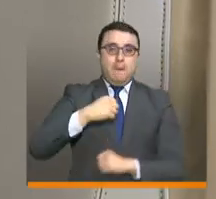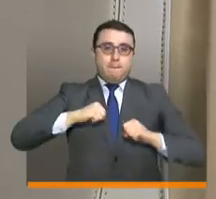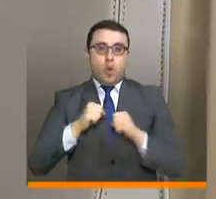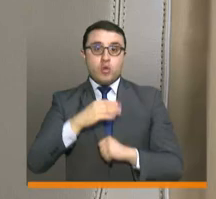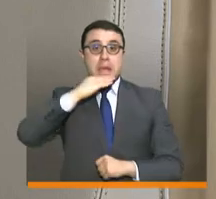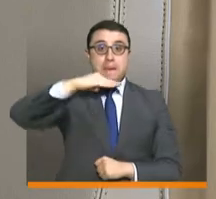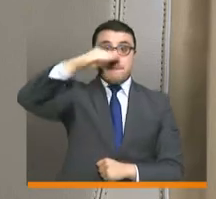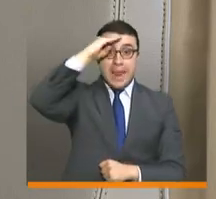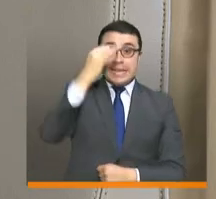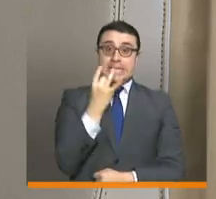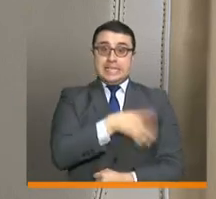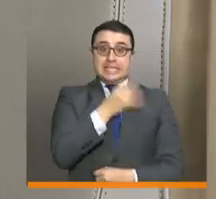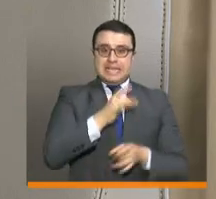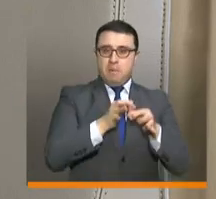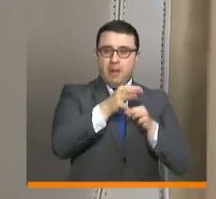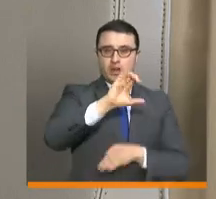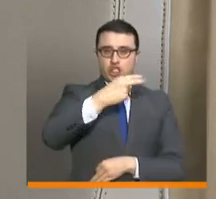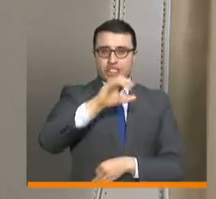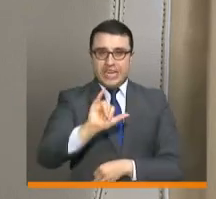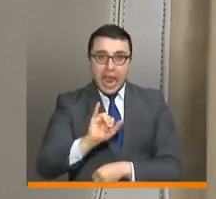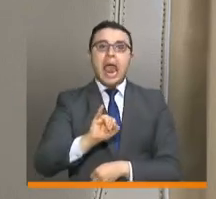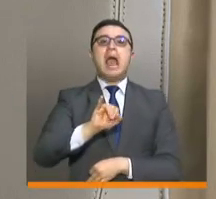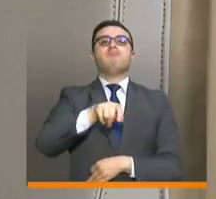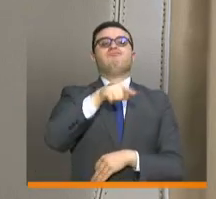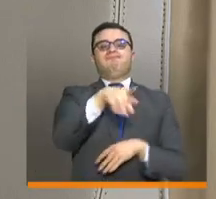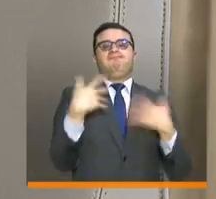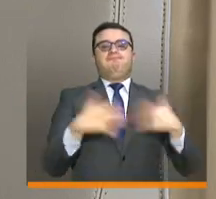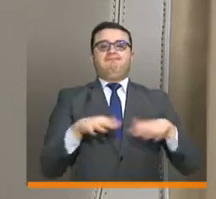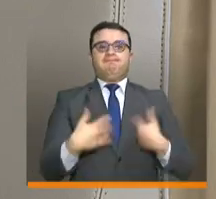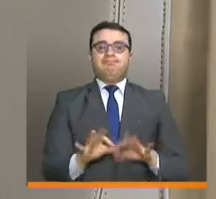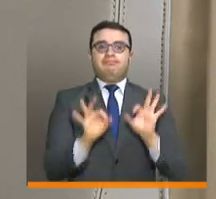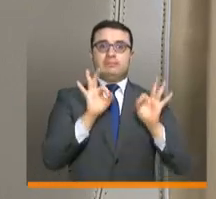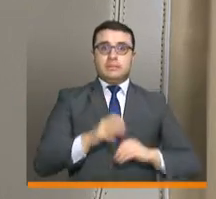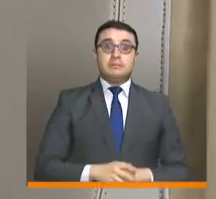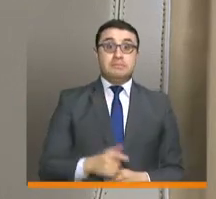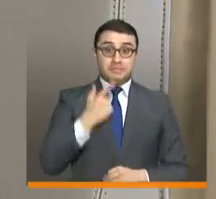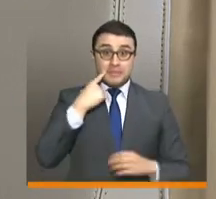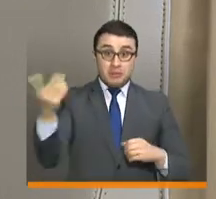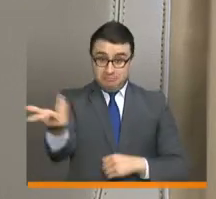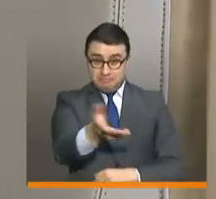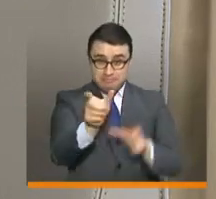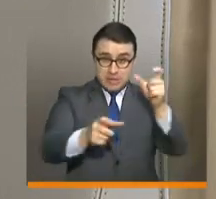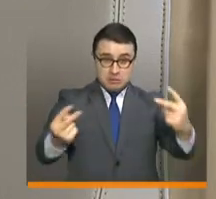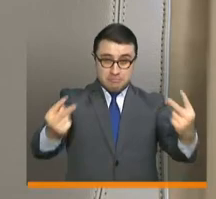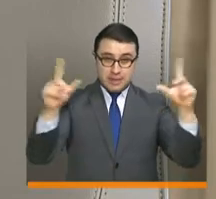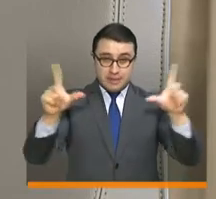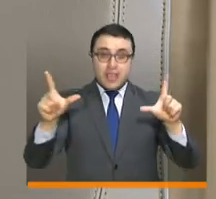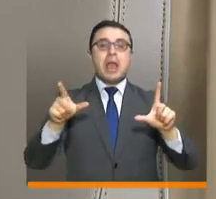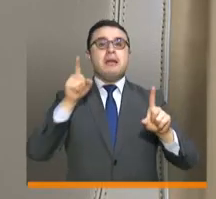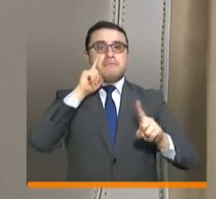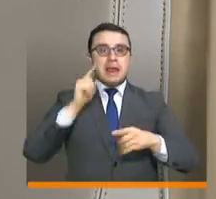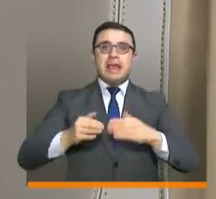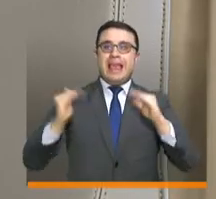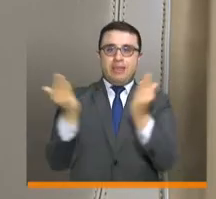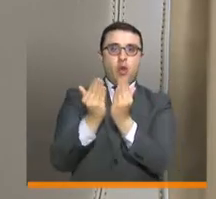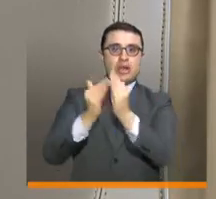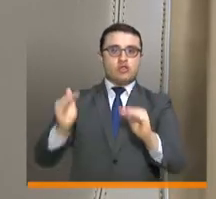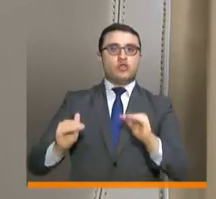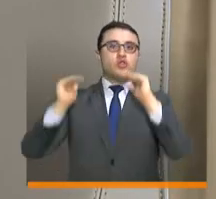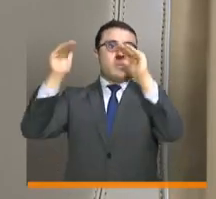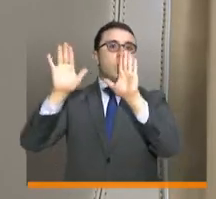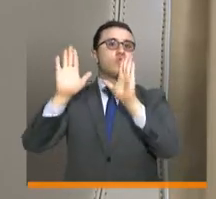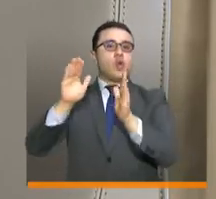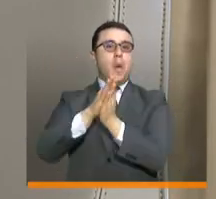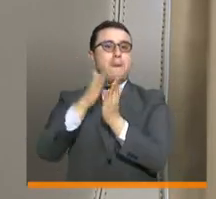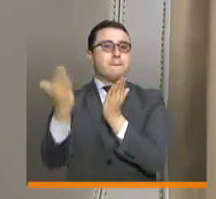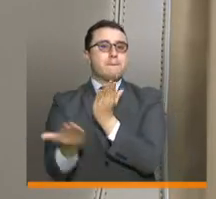de Medellín. Y continuemos, presidente, justamente compartiendo con los televidentes también cómo avanza en educación superior con todos los protocolos de